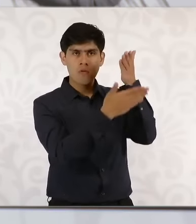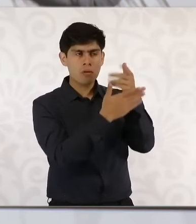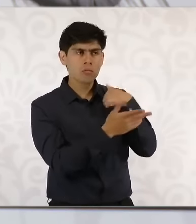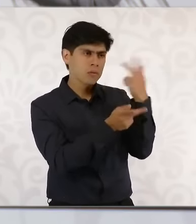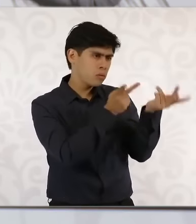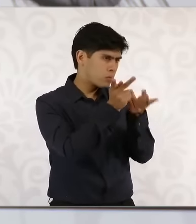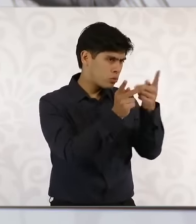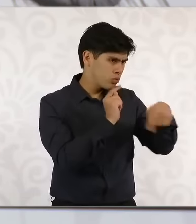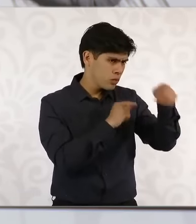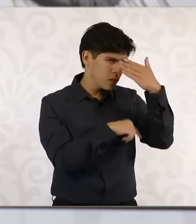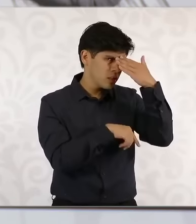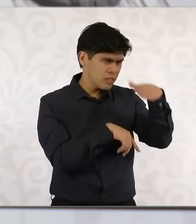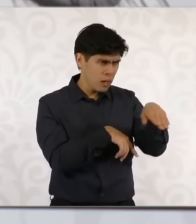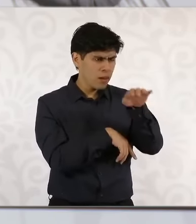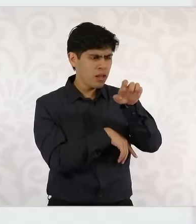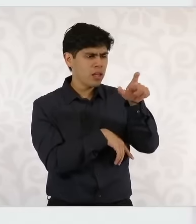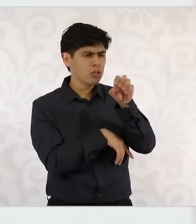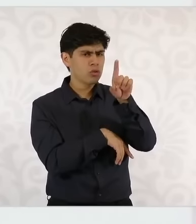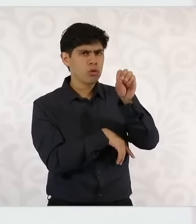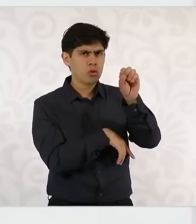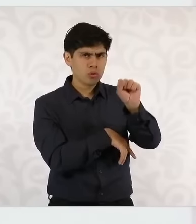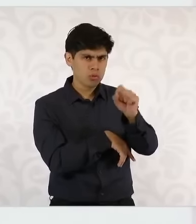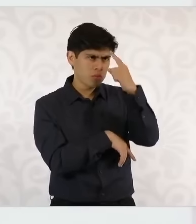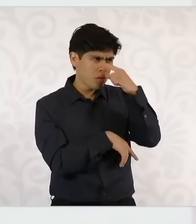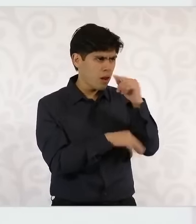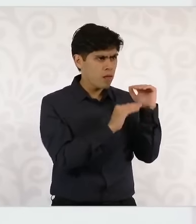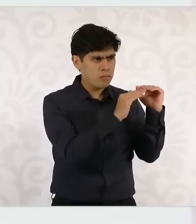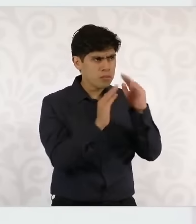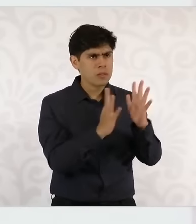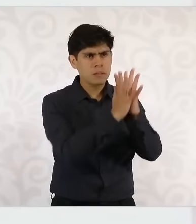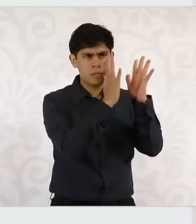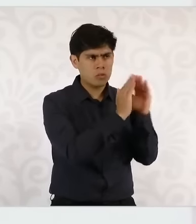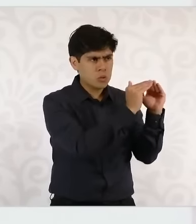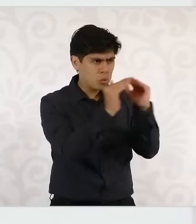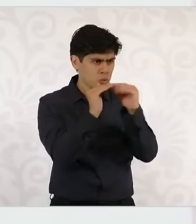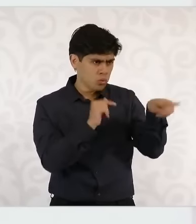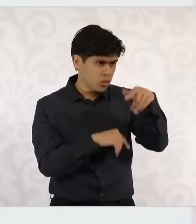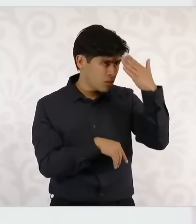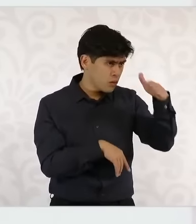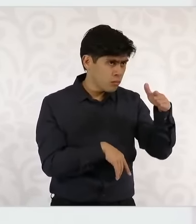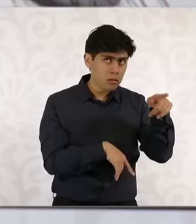los éxodos para la democracia? Todos se voltearon a ver así. No.